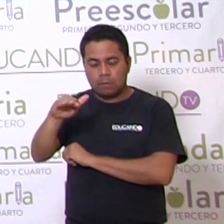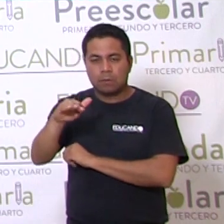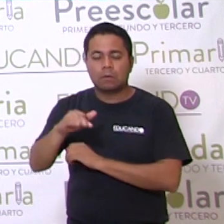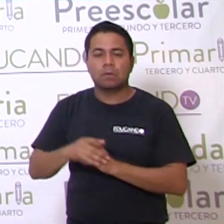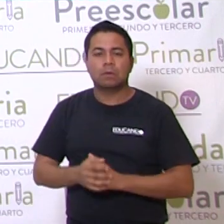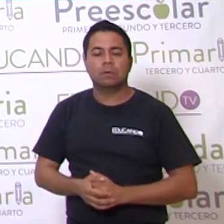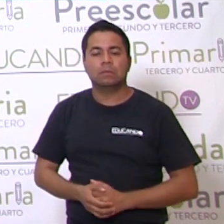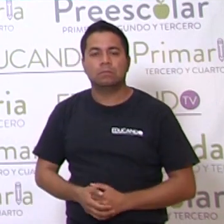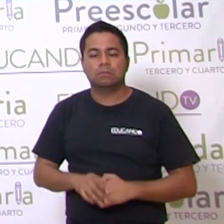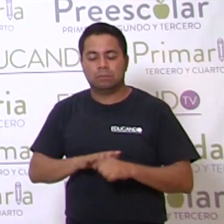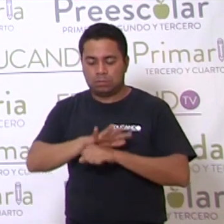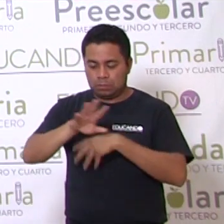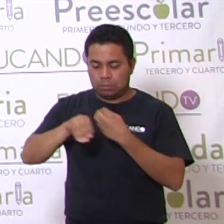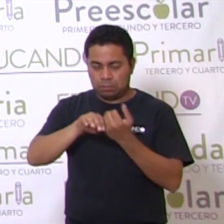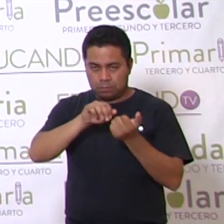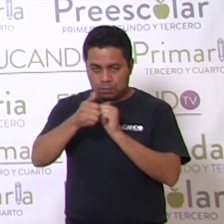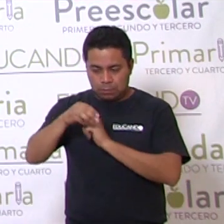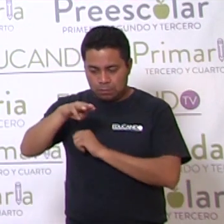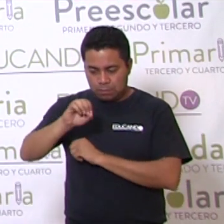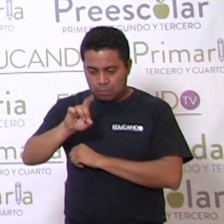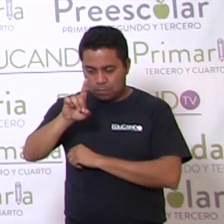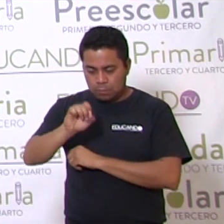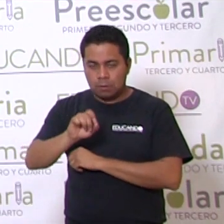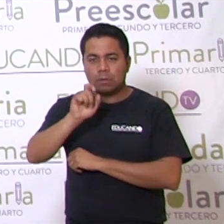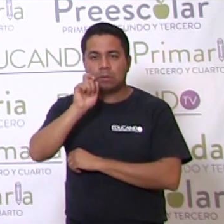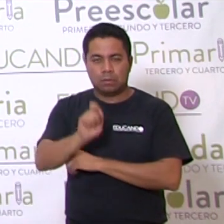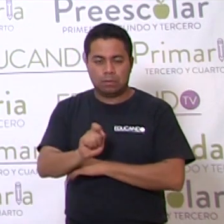O está en un modo